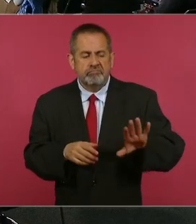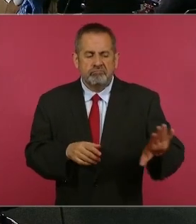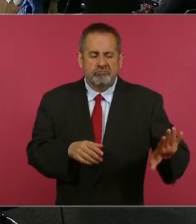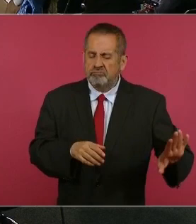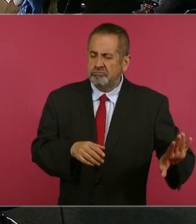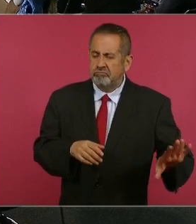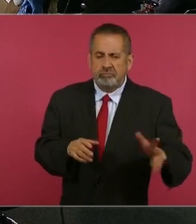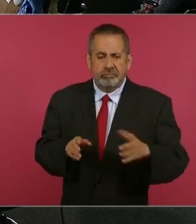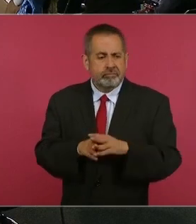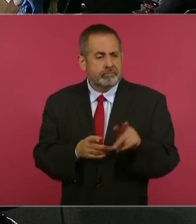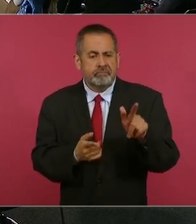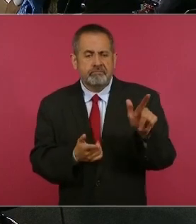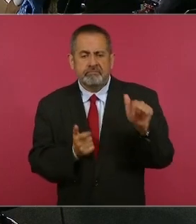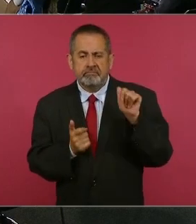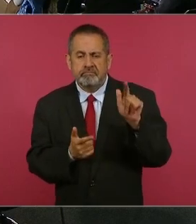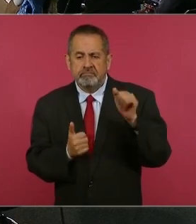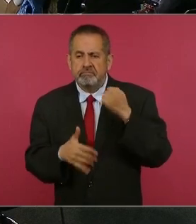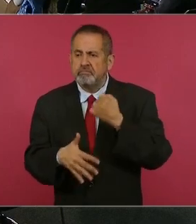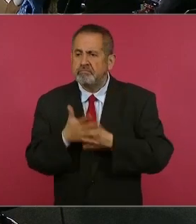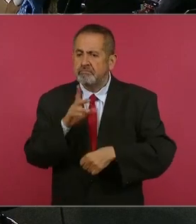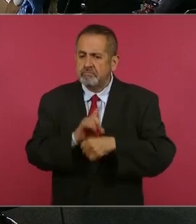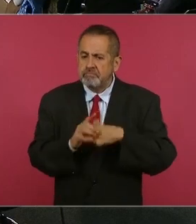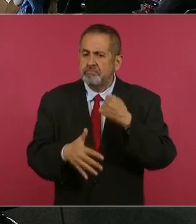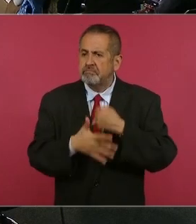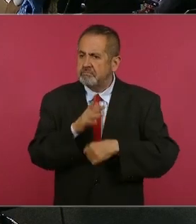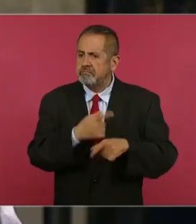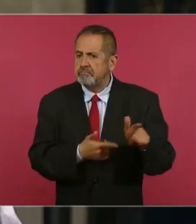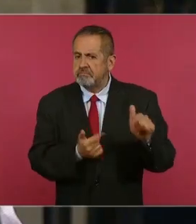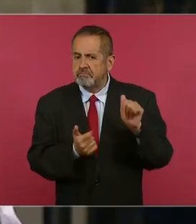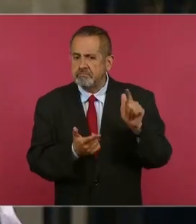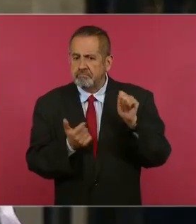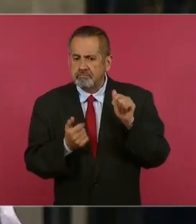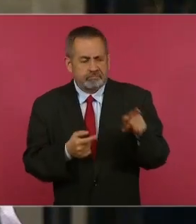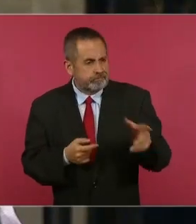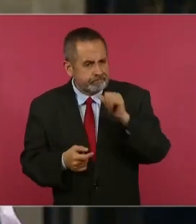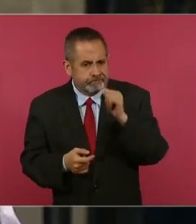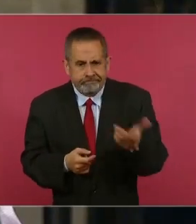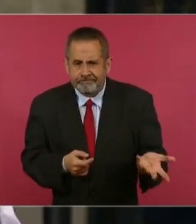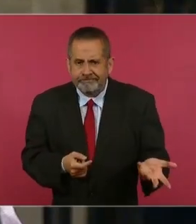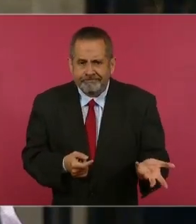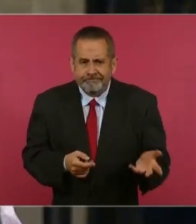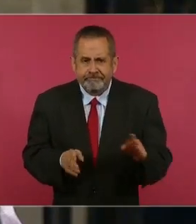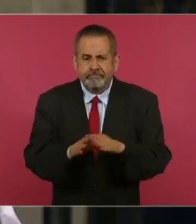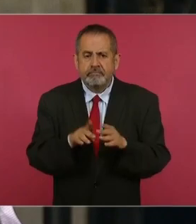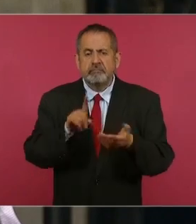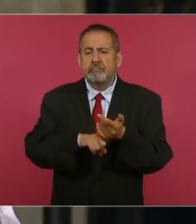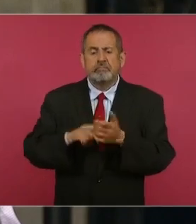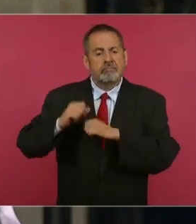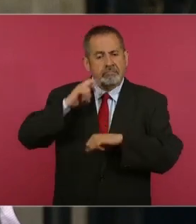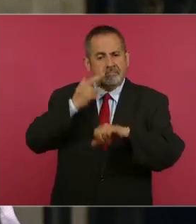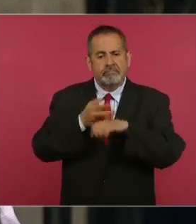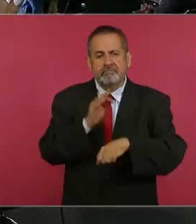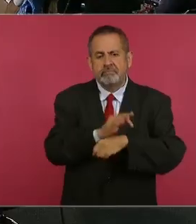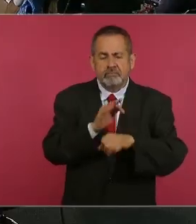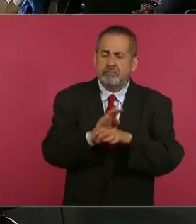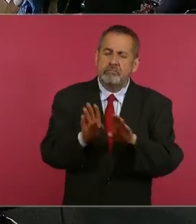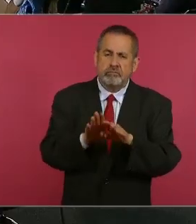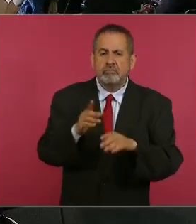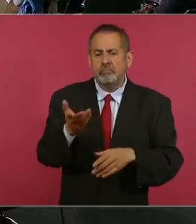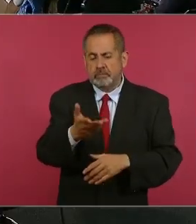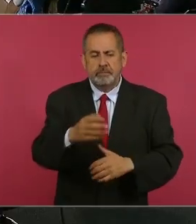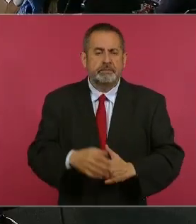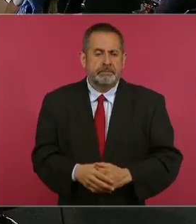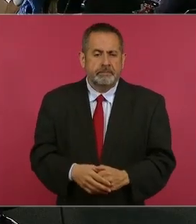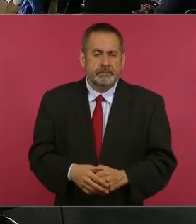sí, cobrando su sueldo quincenal, esto en complicidad de las autoridades jurisdiccionales. Pues